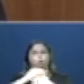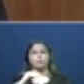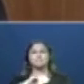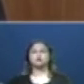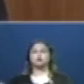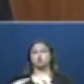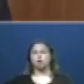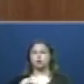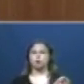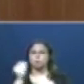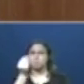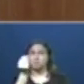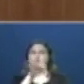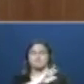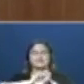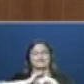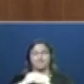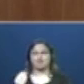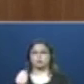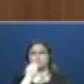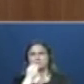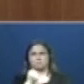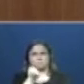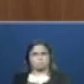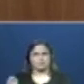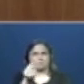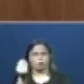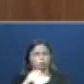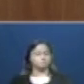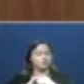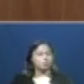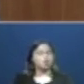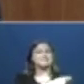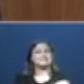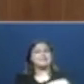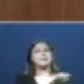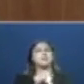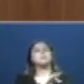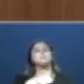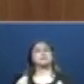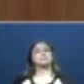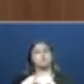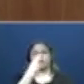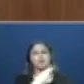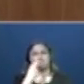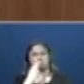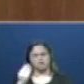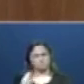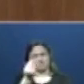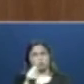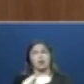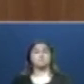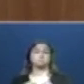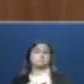las cadenas de suministro aprovisionamiento y distribución de sanidad y salud alimentaria de calidad a través de las marcas de